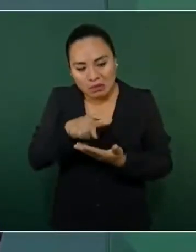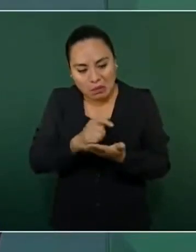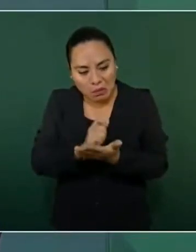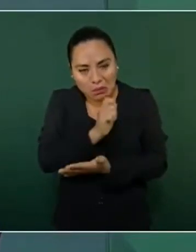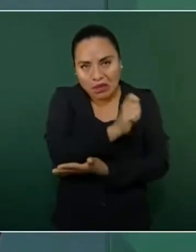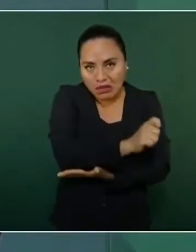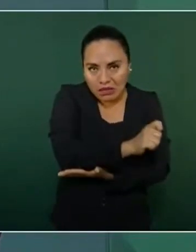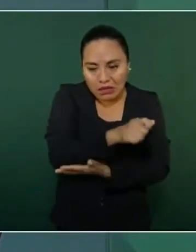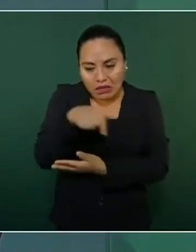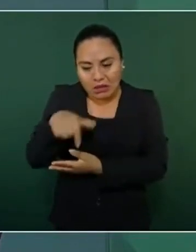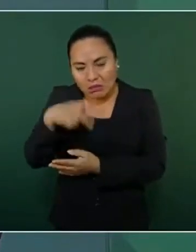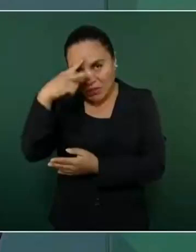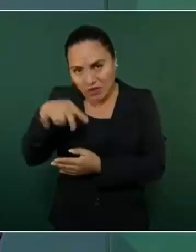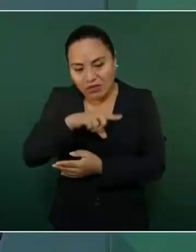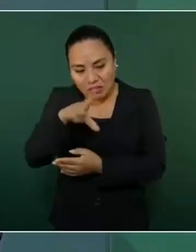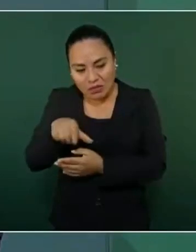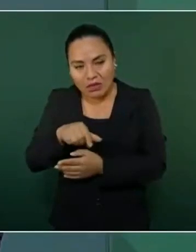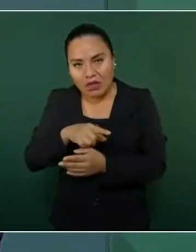No estamos endeudando al país.